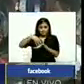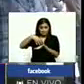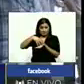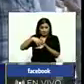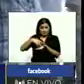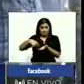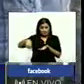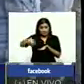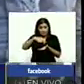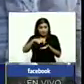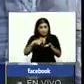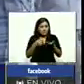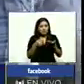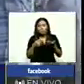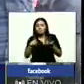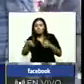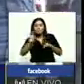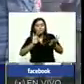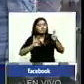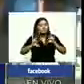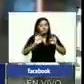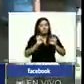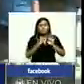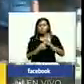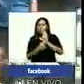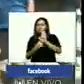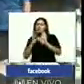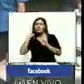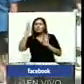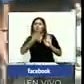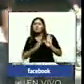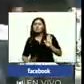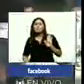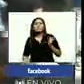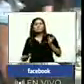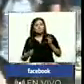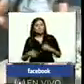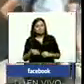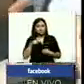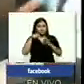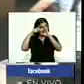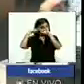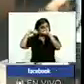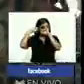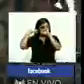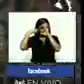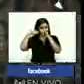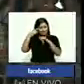representantes por imágenes de esperaba un reporte de luis alberto lógicos